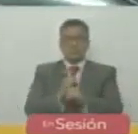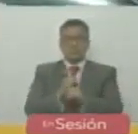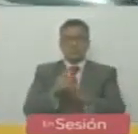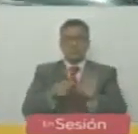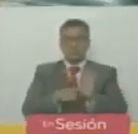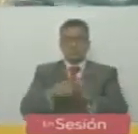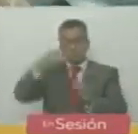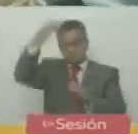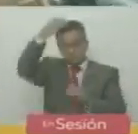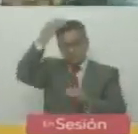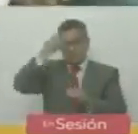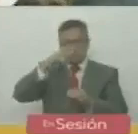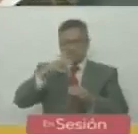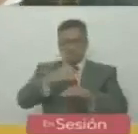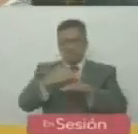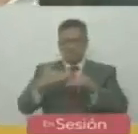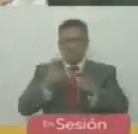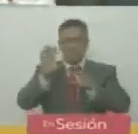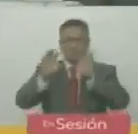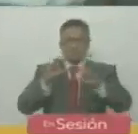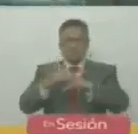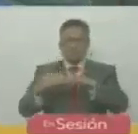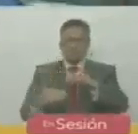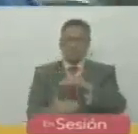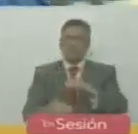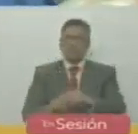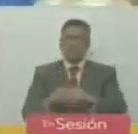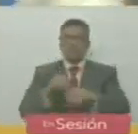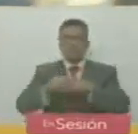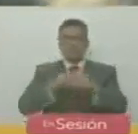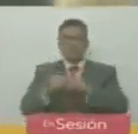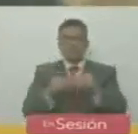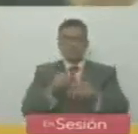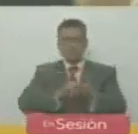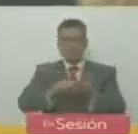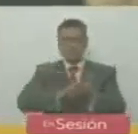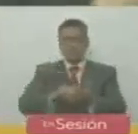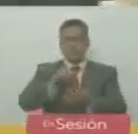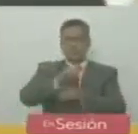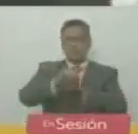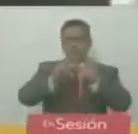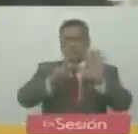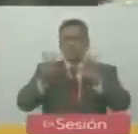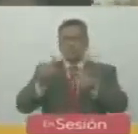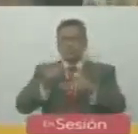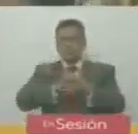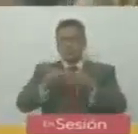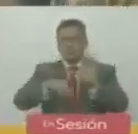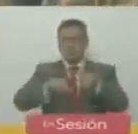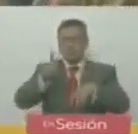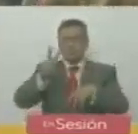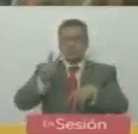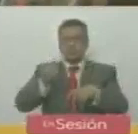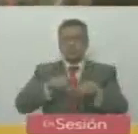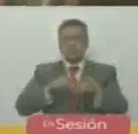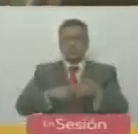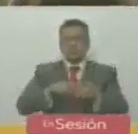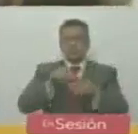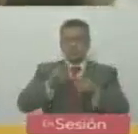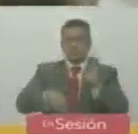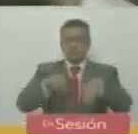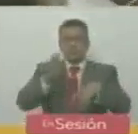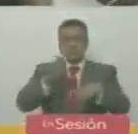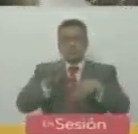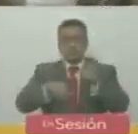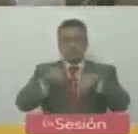el Reino de los Países Bajos, de conformidad con lo previsto en los artículos 187, número 14, y 236,